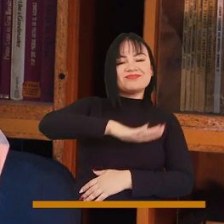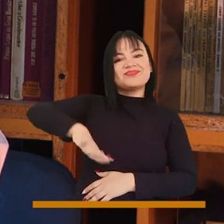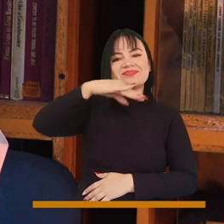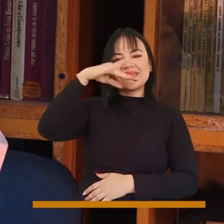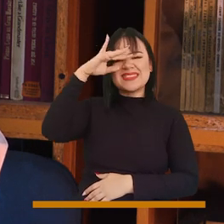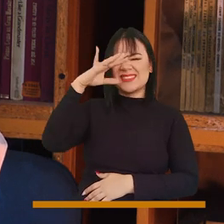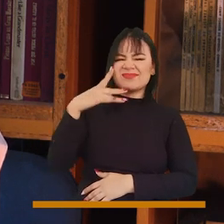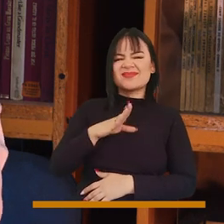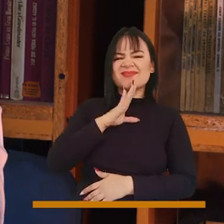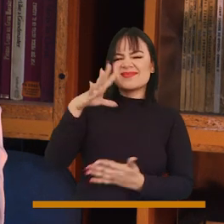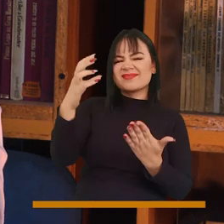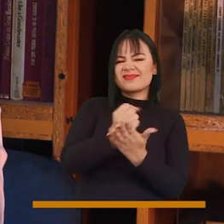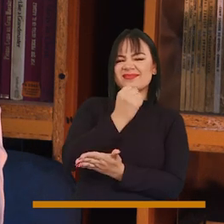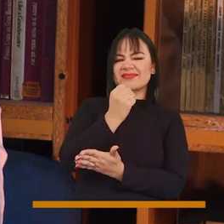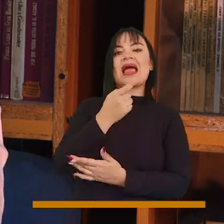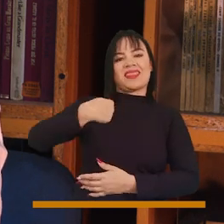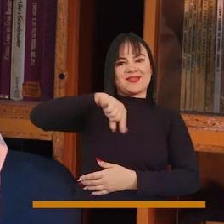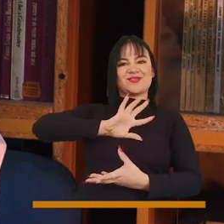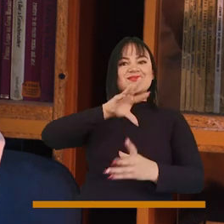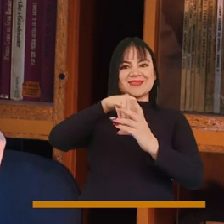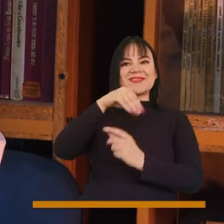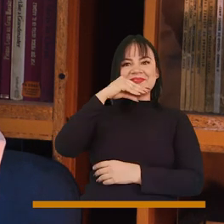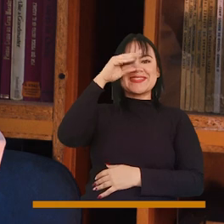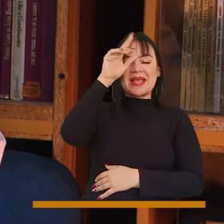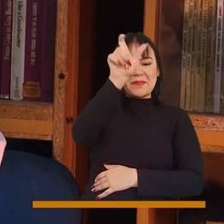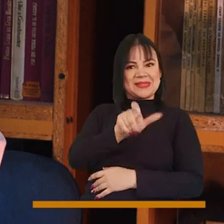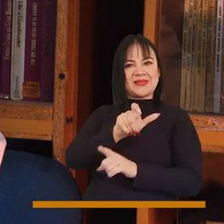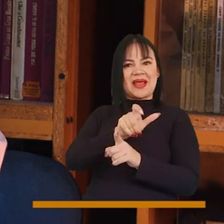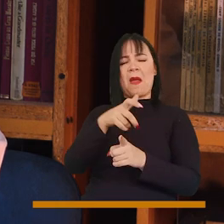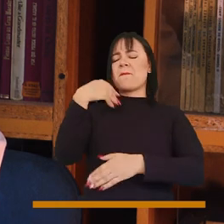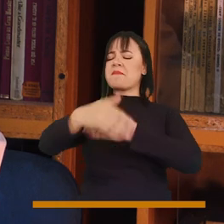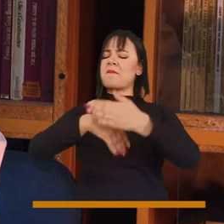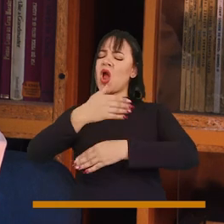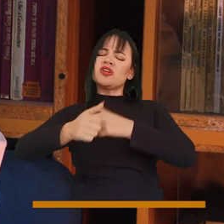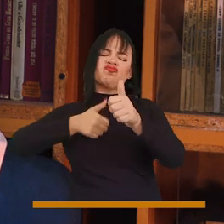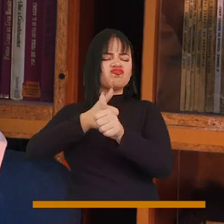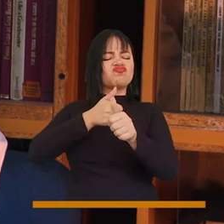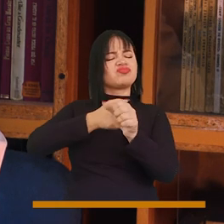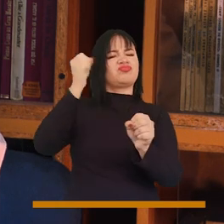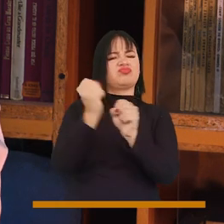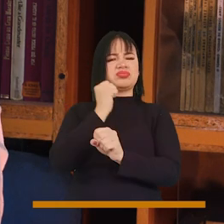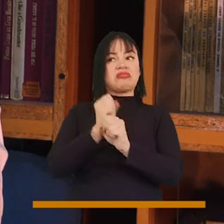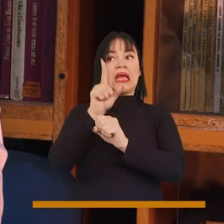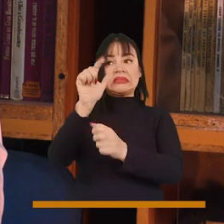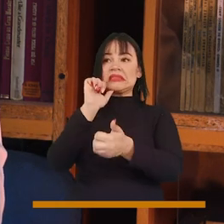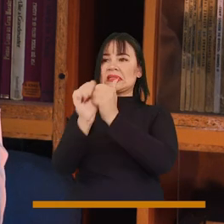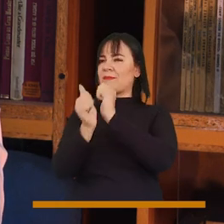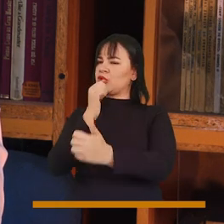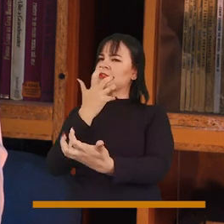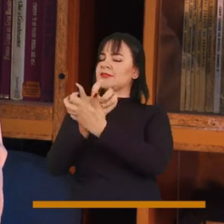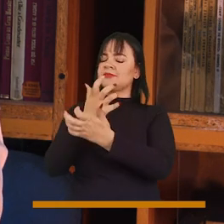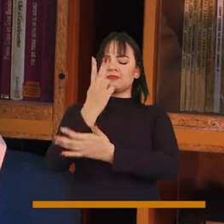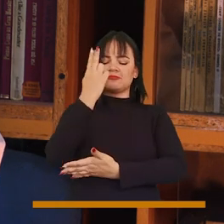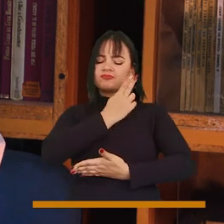en la ciudad de Medellín, que dejó como ganador a uno de los nuestros. Continuaremos trabajando por el desarrollo del